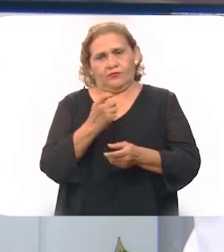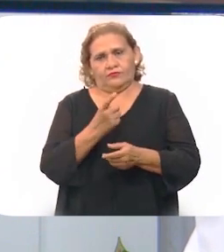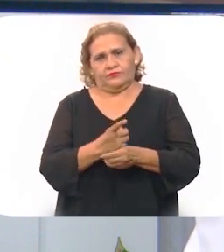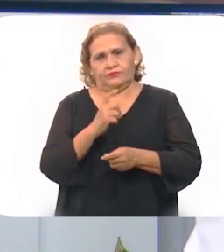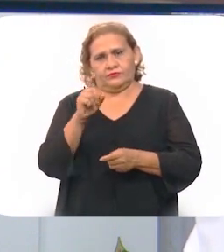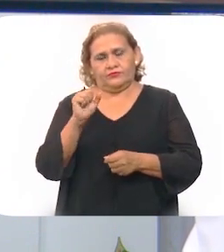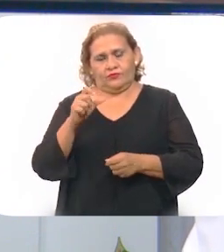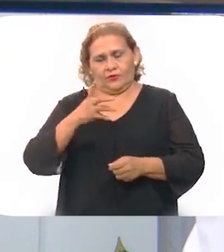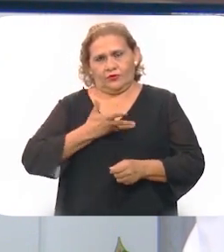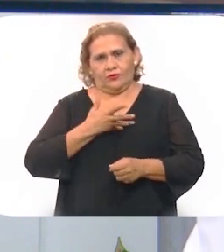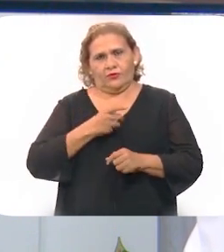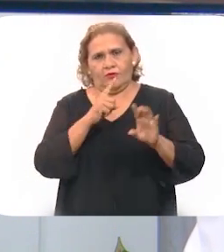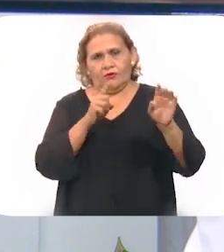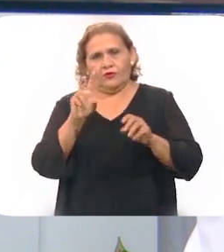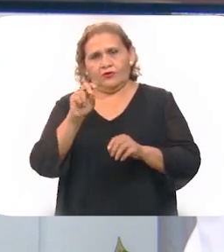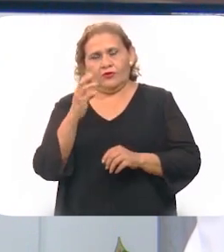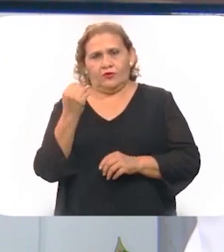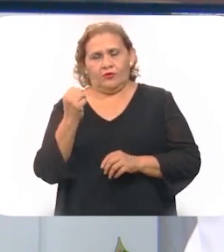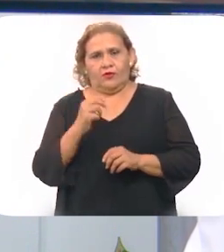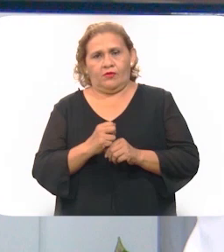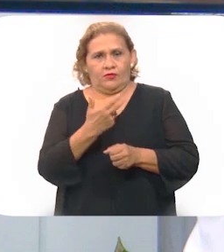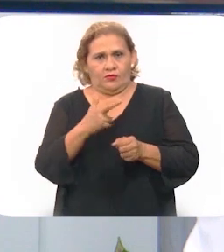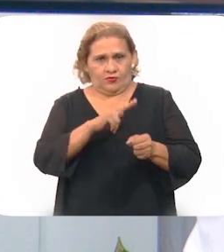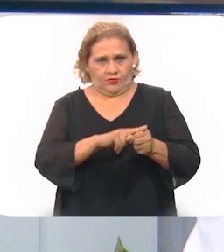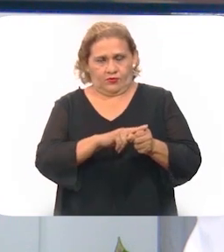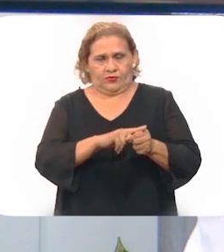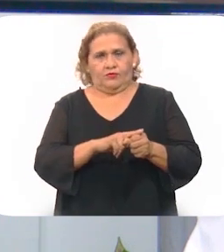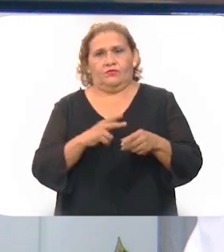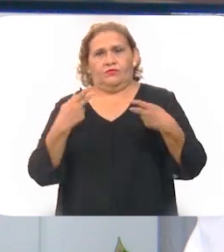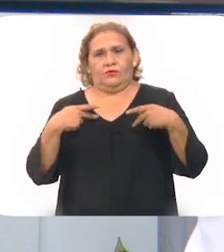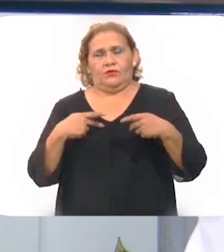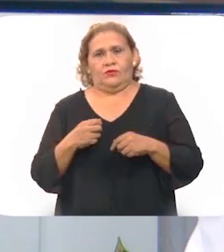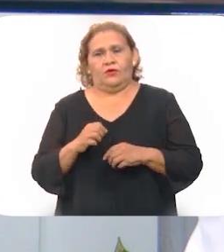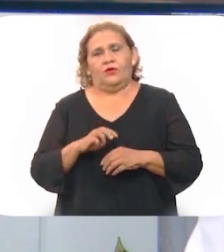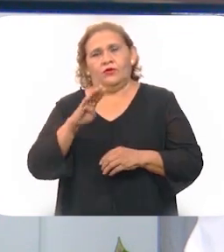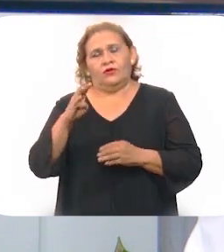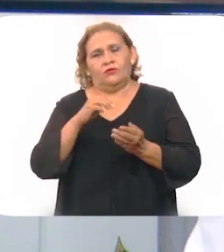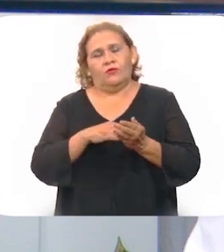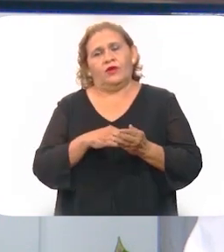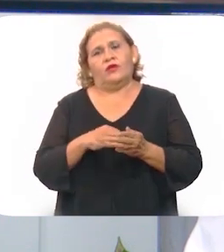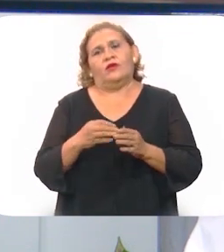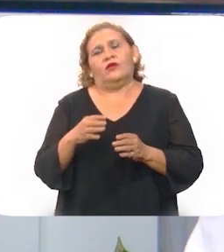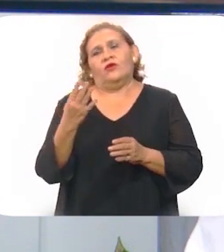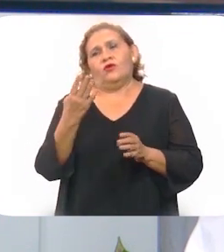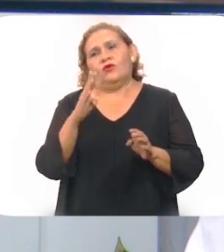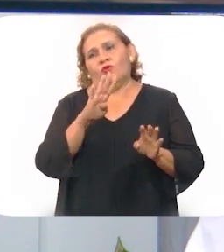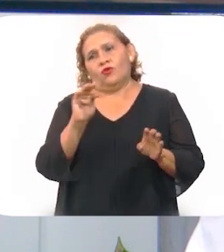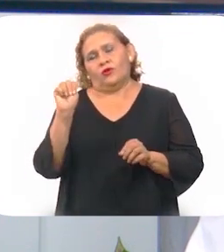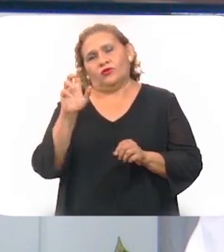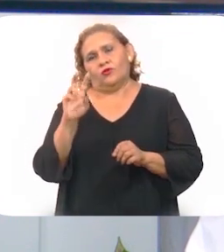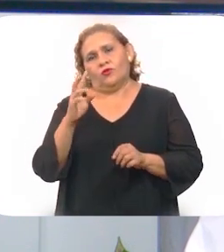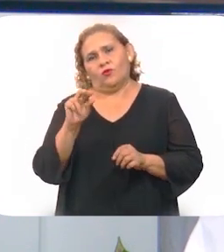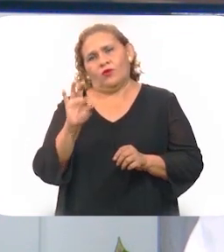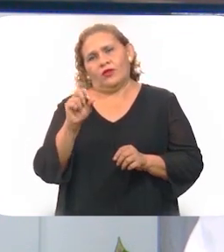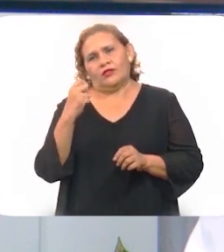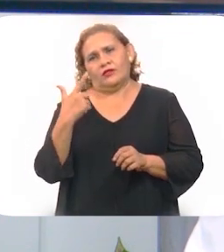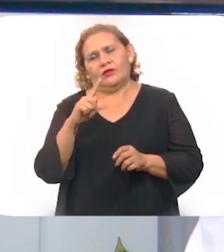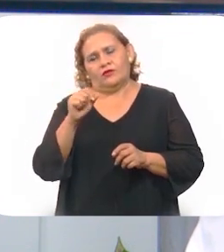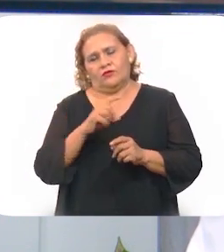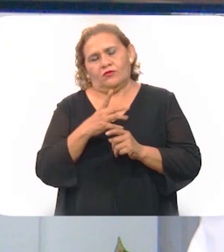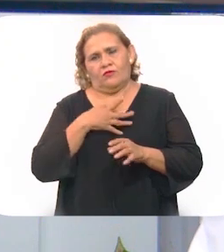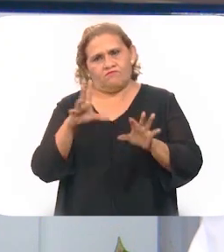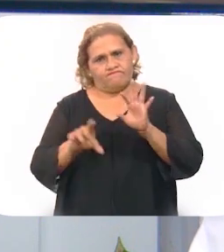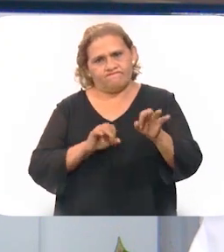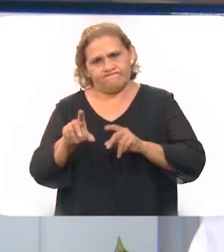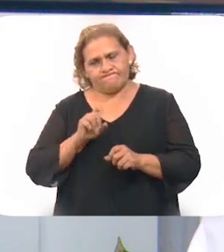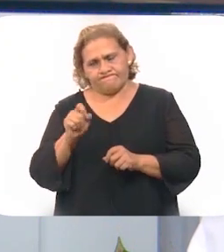El día de hoy tenemos 139 pacientes en hospitales públicos. 19,947 pacientes ya se recuperaron, no presentan síntomas ni